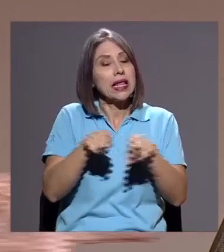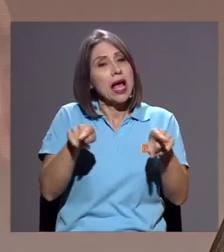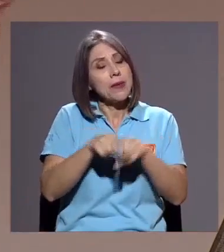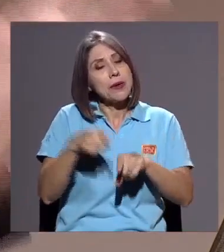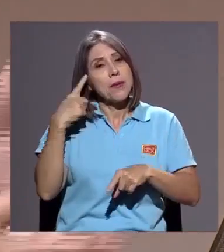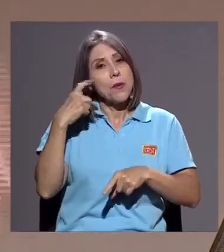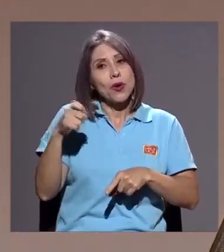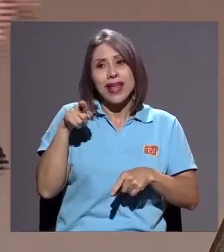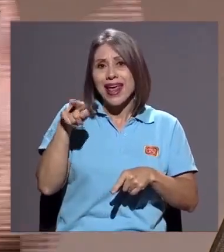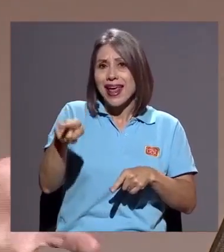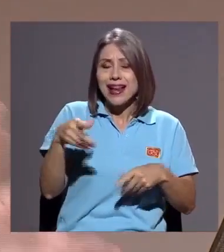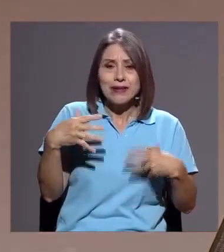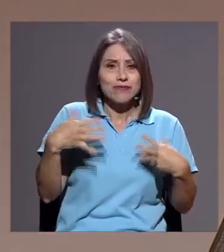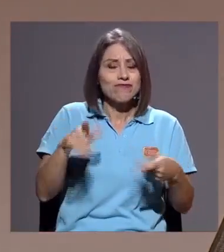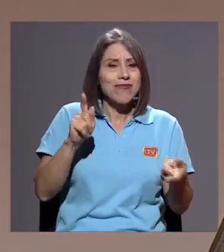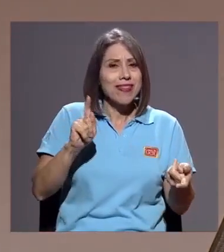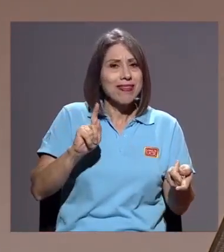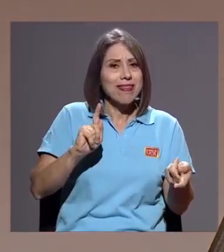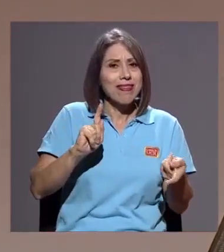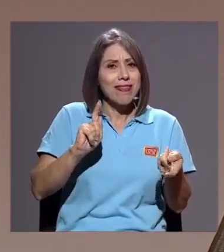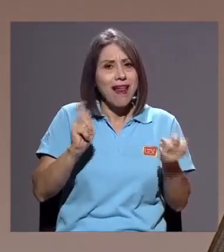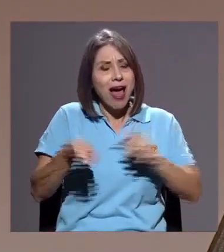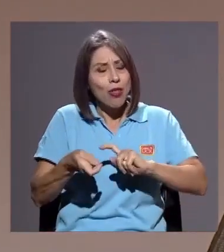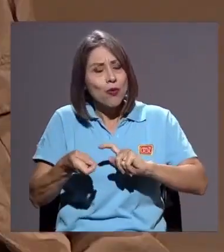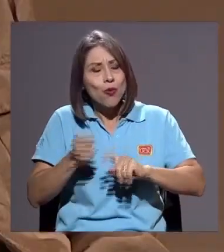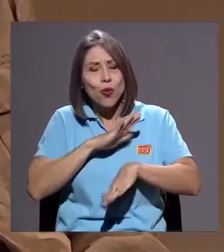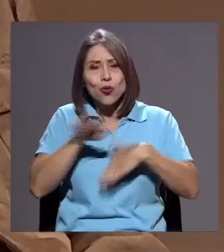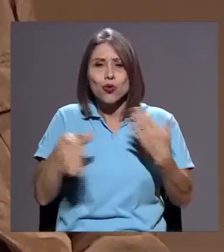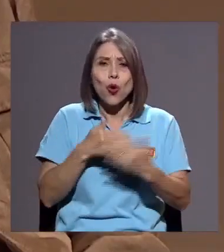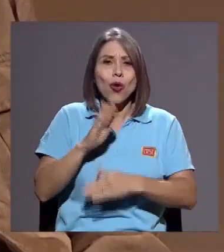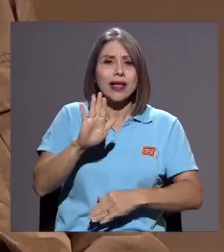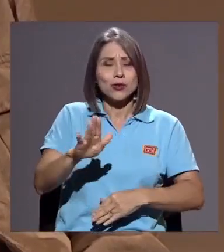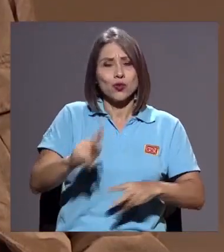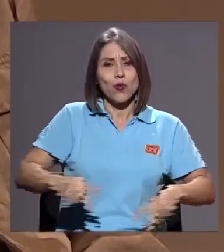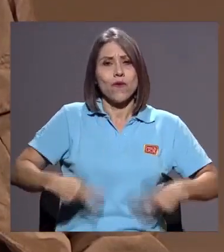lo que tradujo y toda la vida cultural.